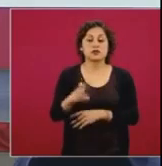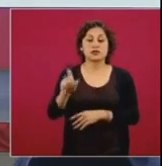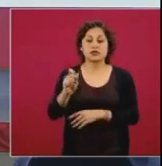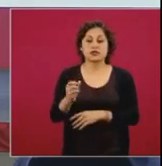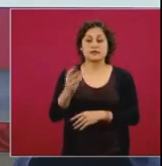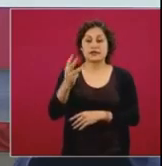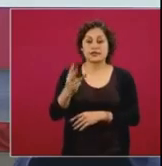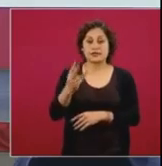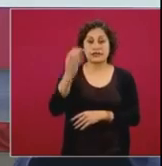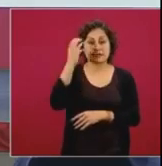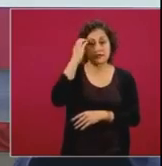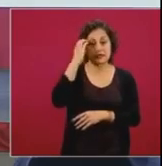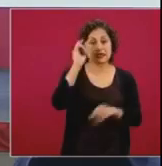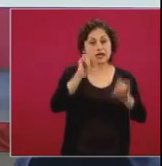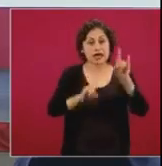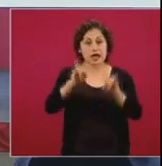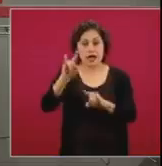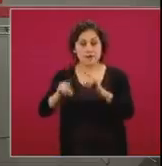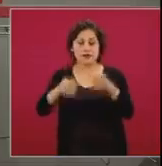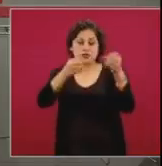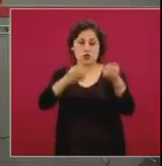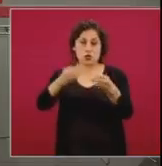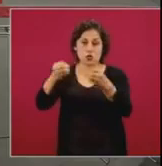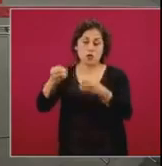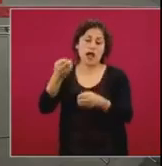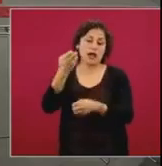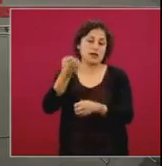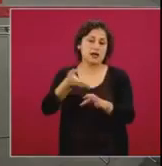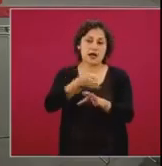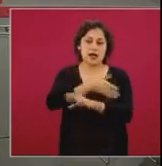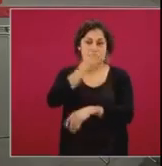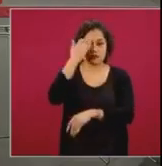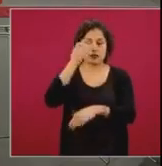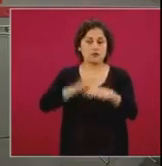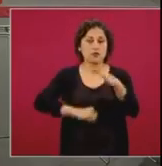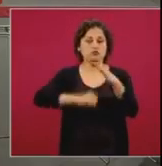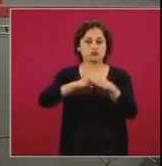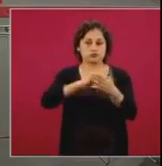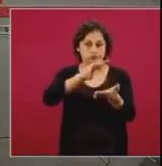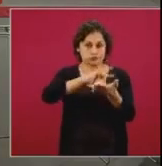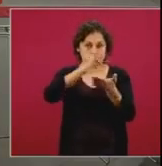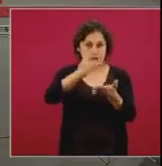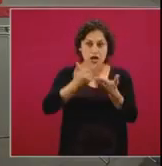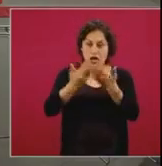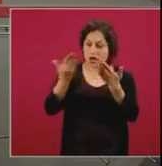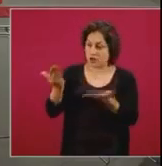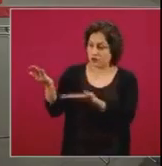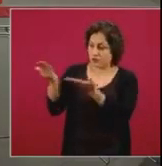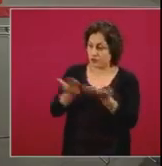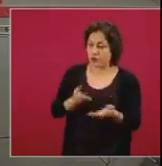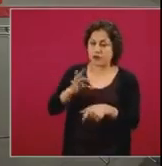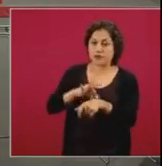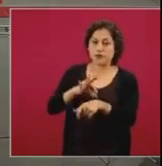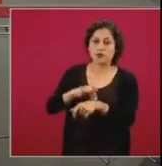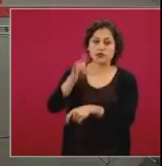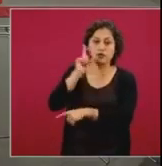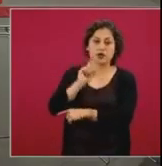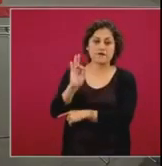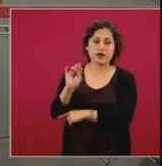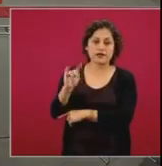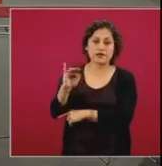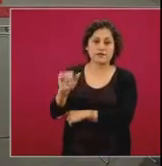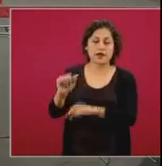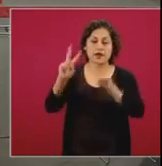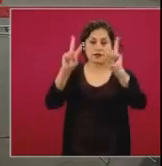18.223 camas. Muchísimas gracias. Le cedo la palabra a la doctora Fátima Luna para revisar el tema de lepra. Doctora.